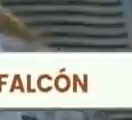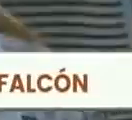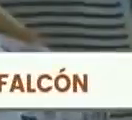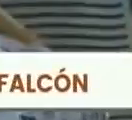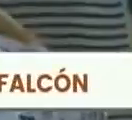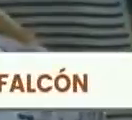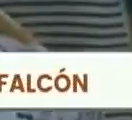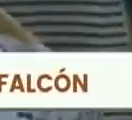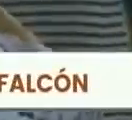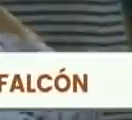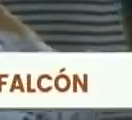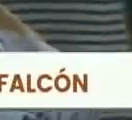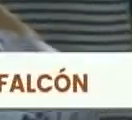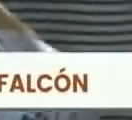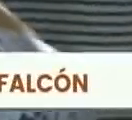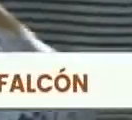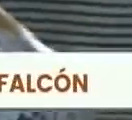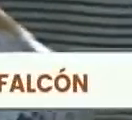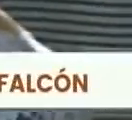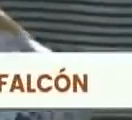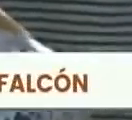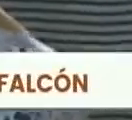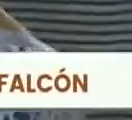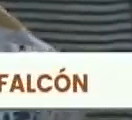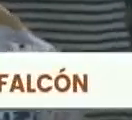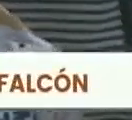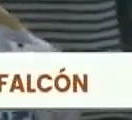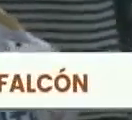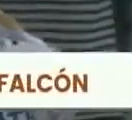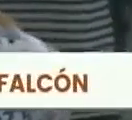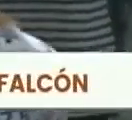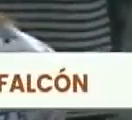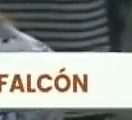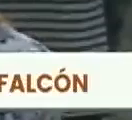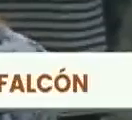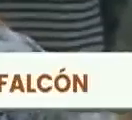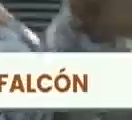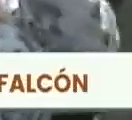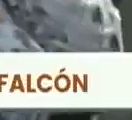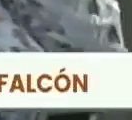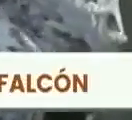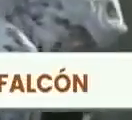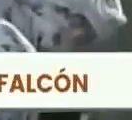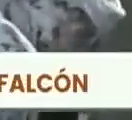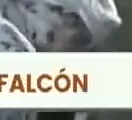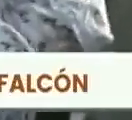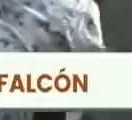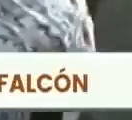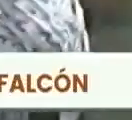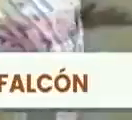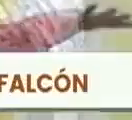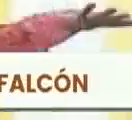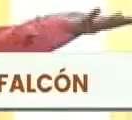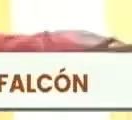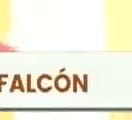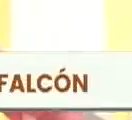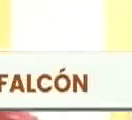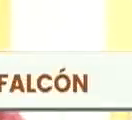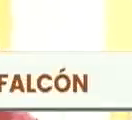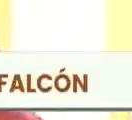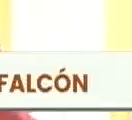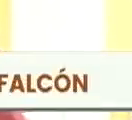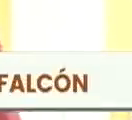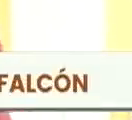momento, aunque no nací aquí. Pero llegué a Coro en el año 80, cuando empezó la